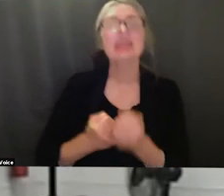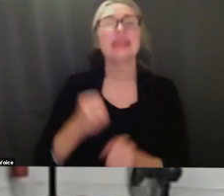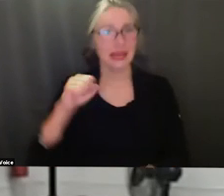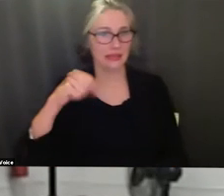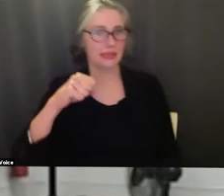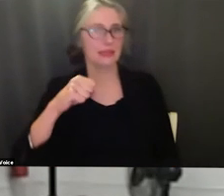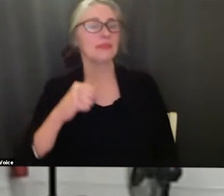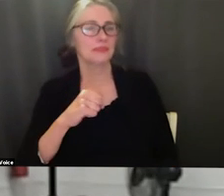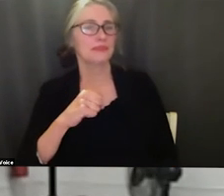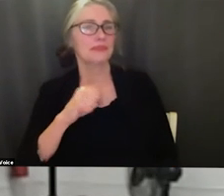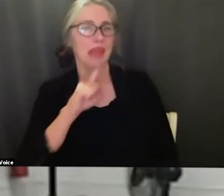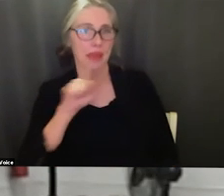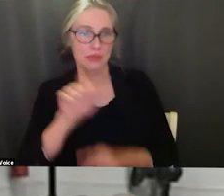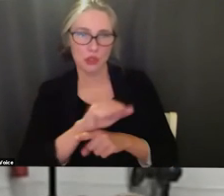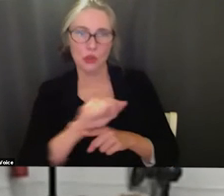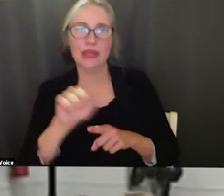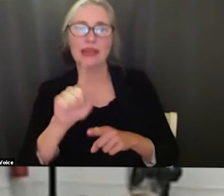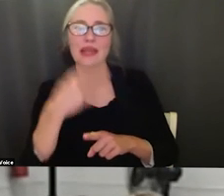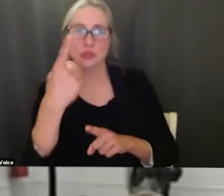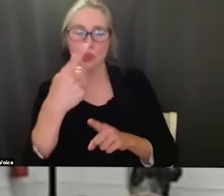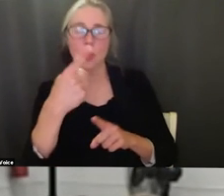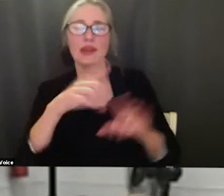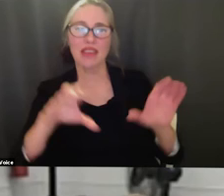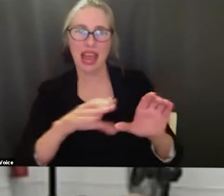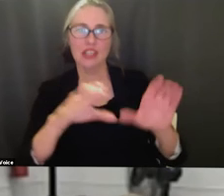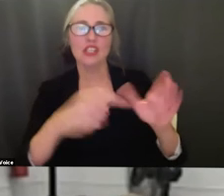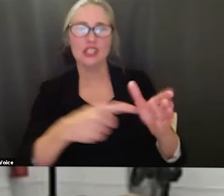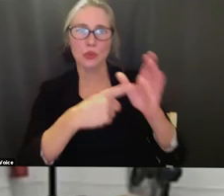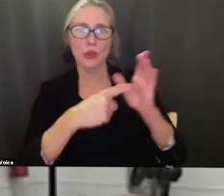gracias. Ok.